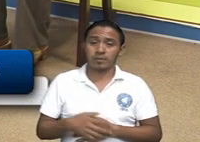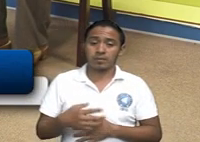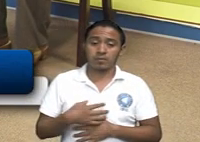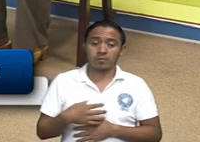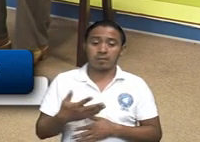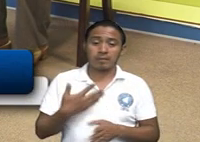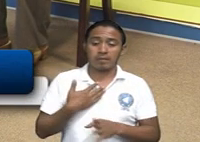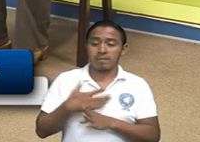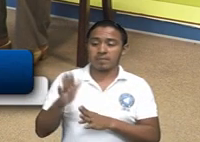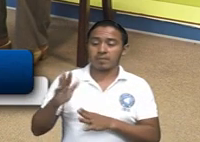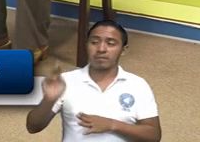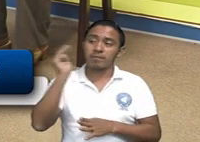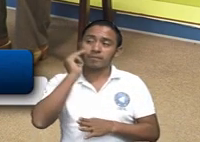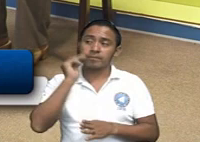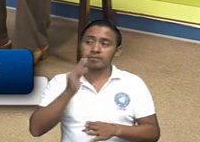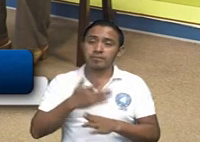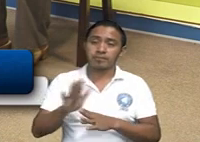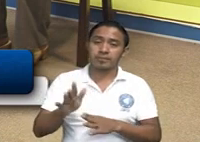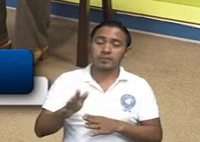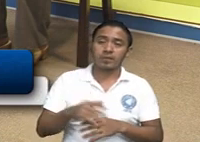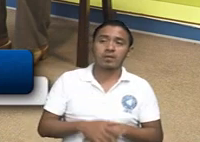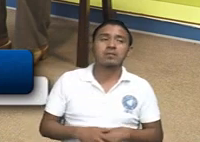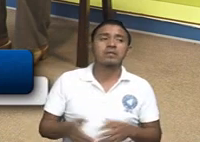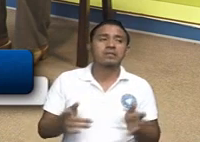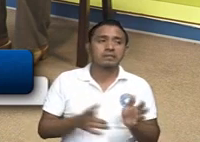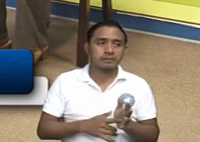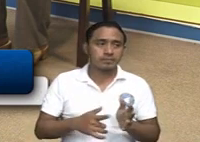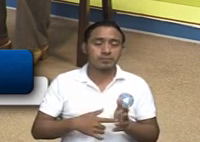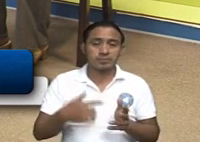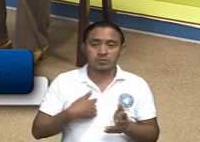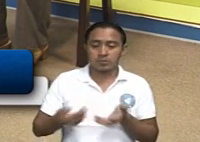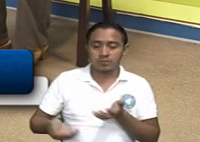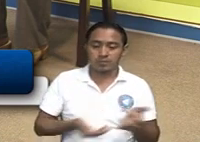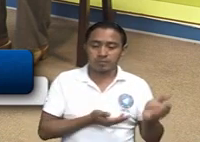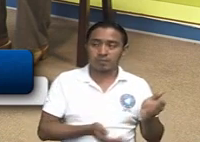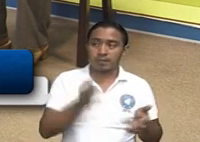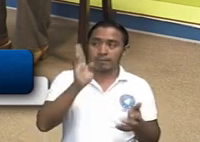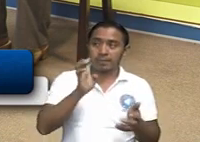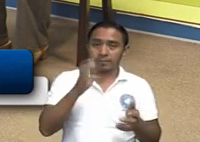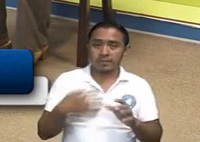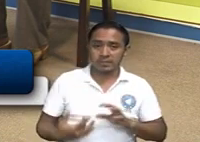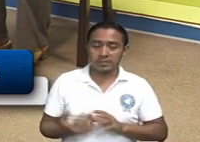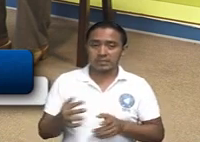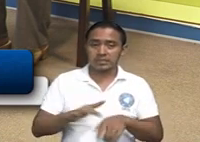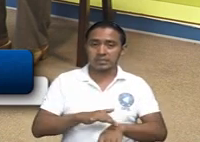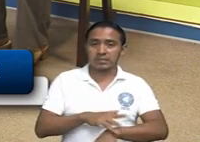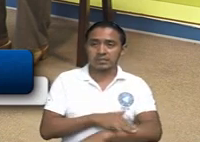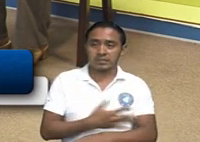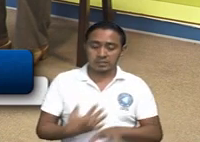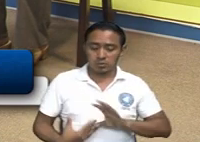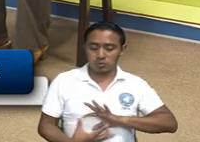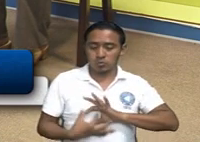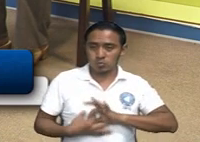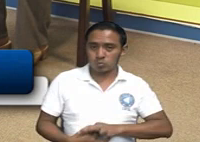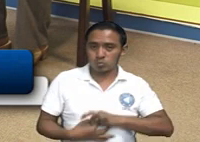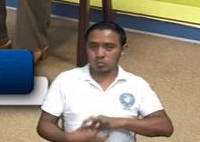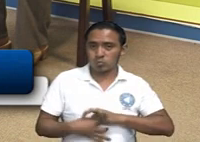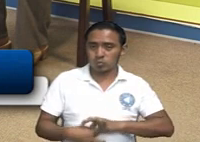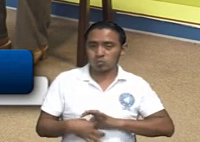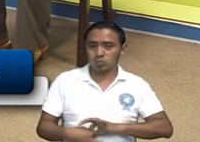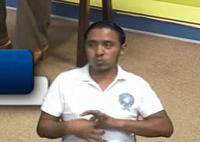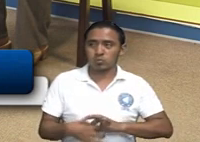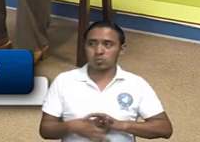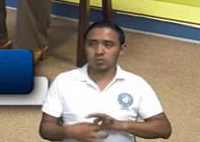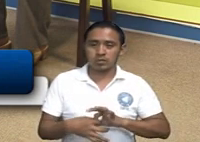mamá, porque cuando uno todavía es bebé, cree que uno es parte del adulto, y hay como